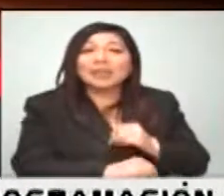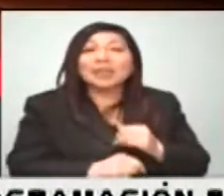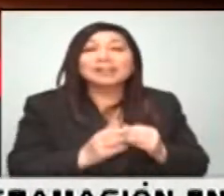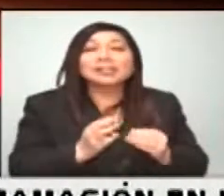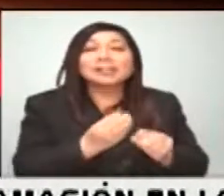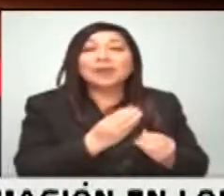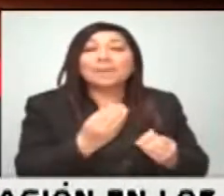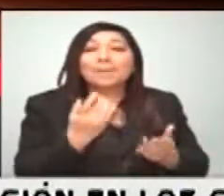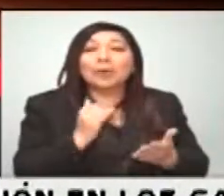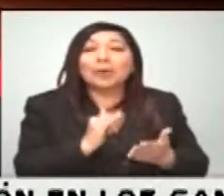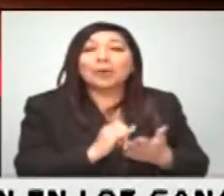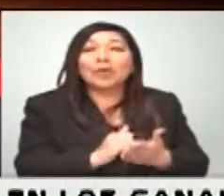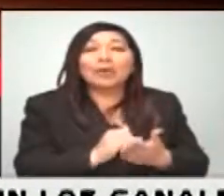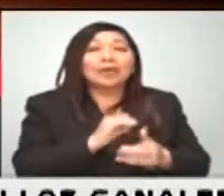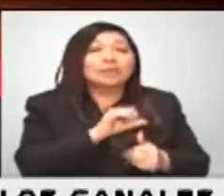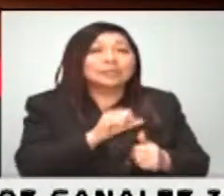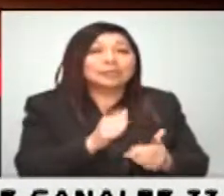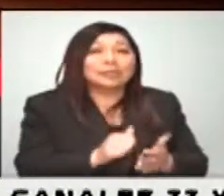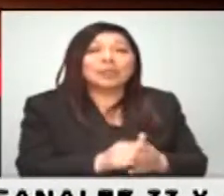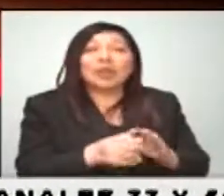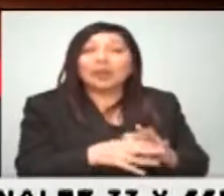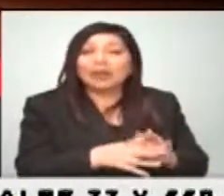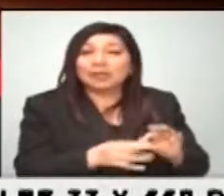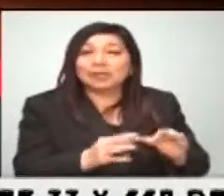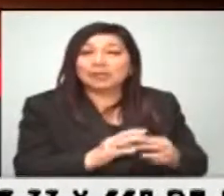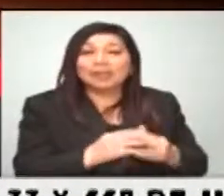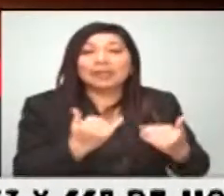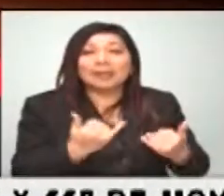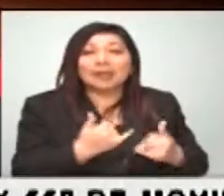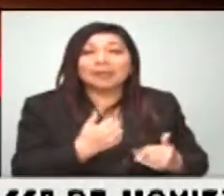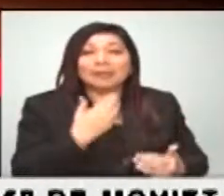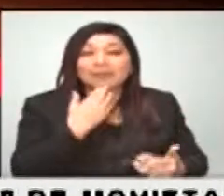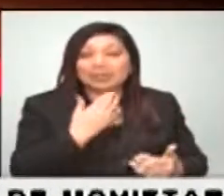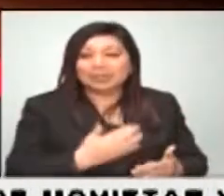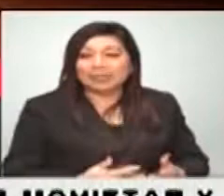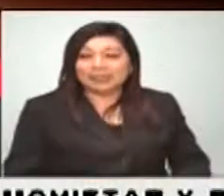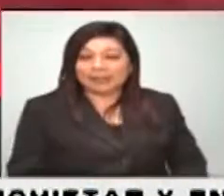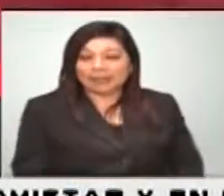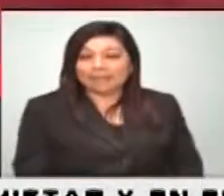sino fundamentalmente con la circunstancia histórica de la hora actual. Muchas gracias.